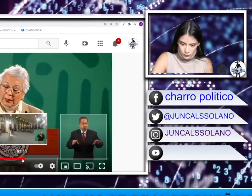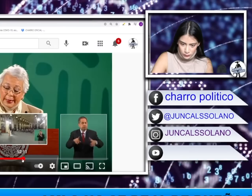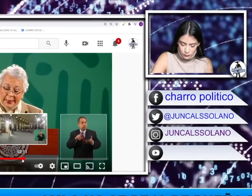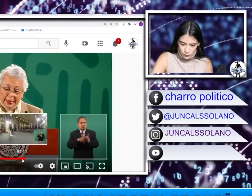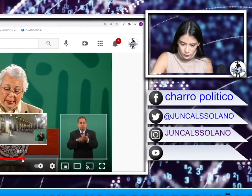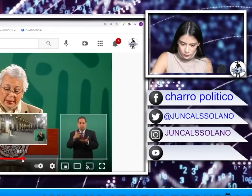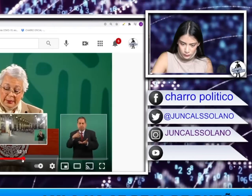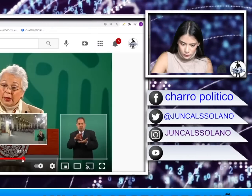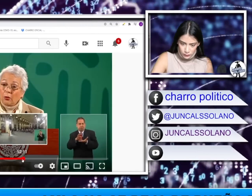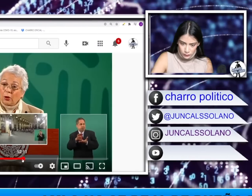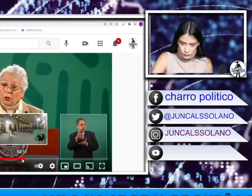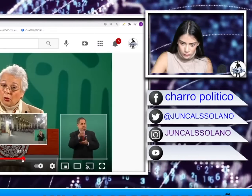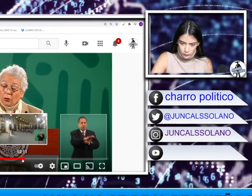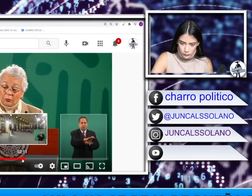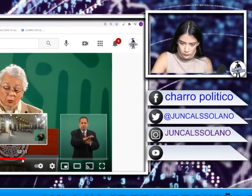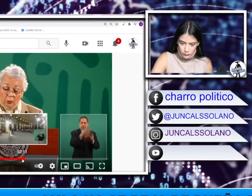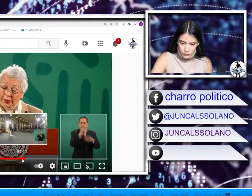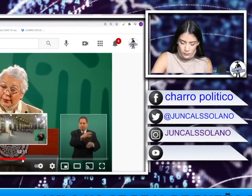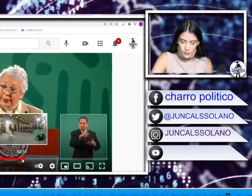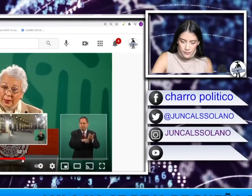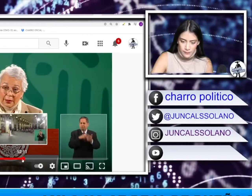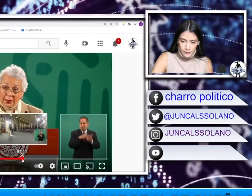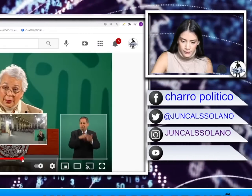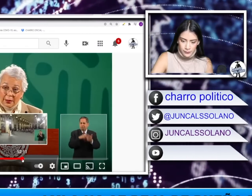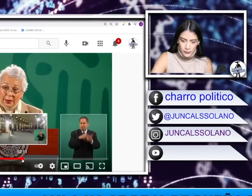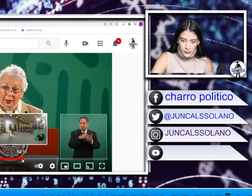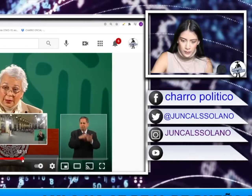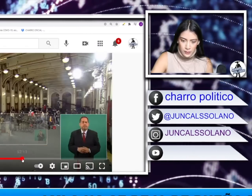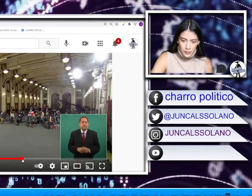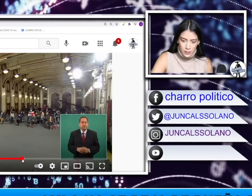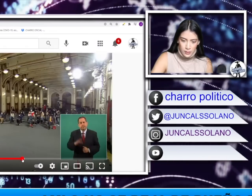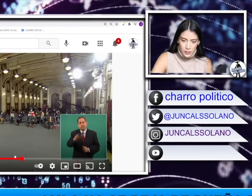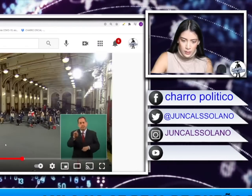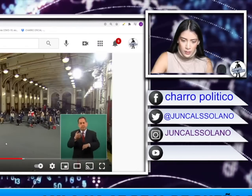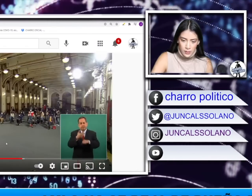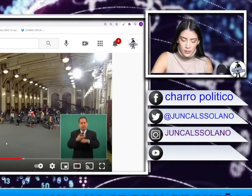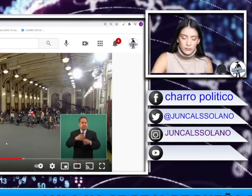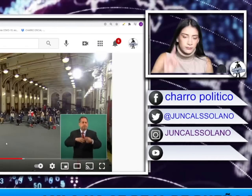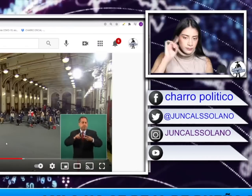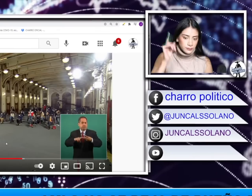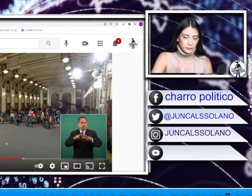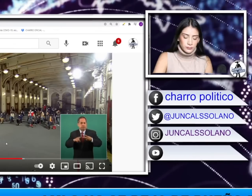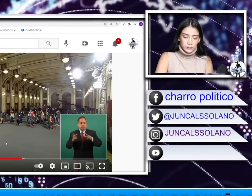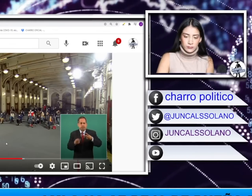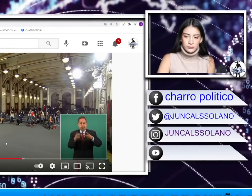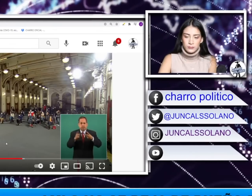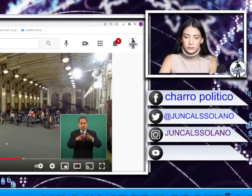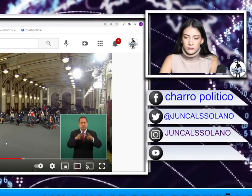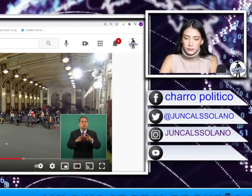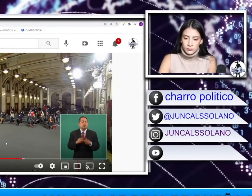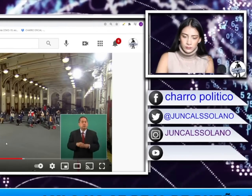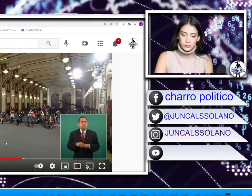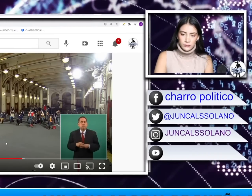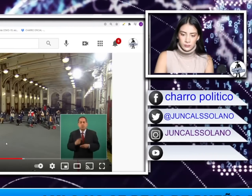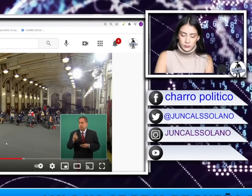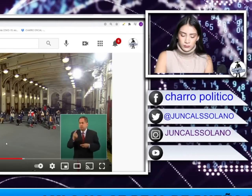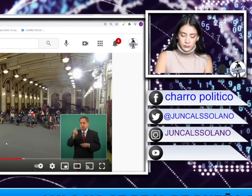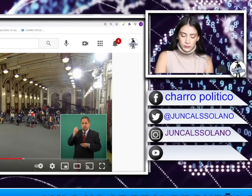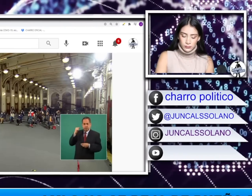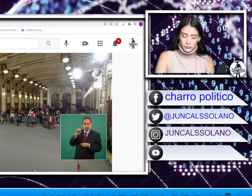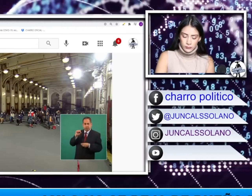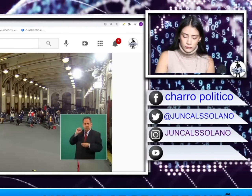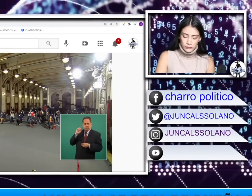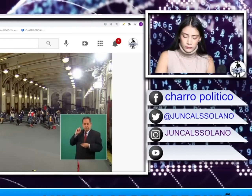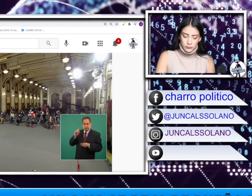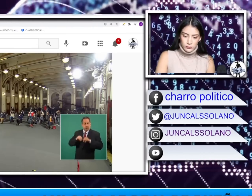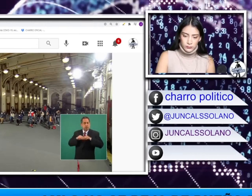Andorra. Desde luego, cualquier... Segunda pregunta es, el fin de semana pasada se dio a